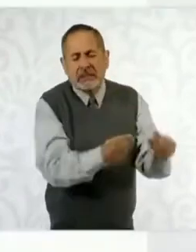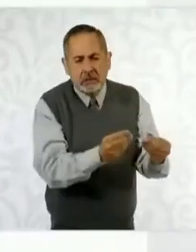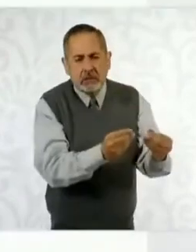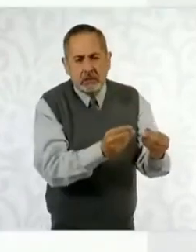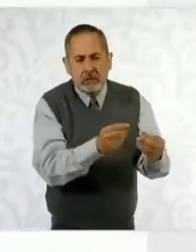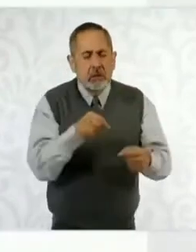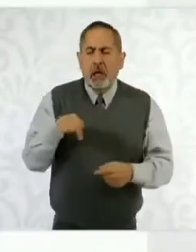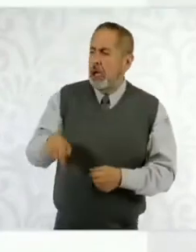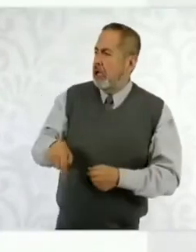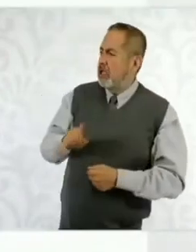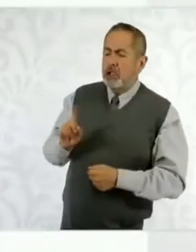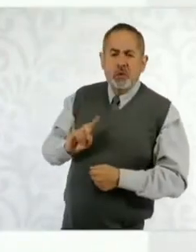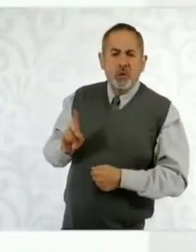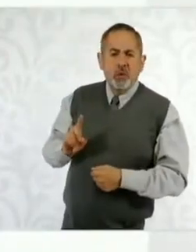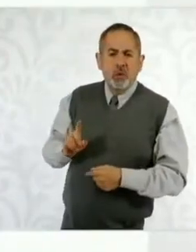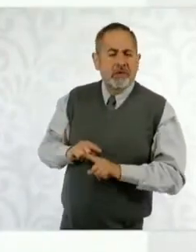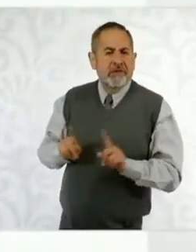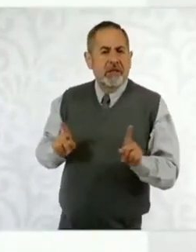no?